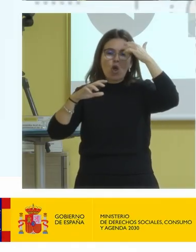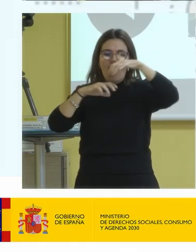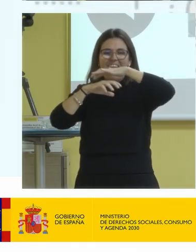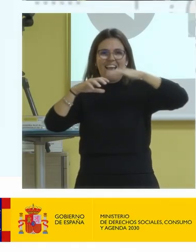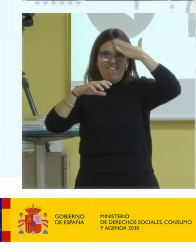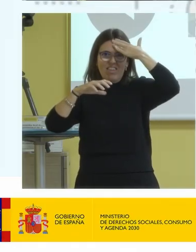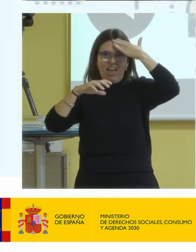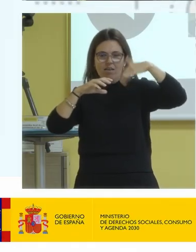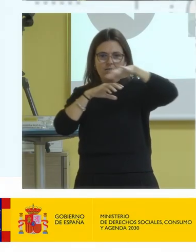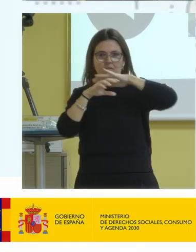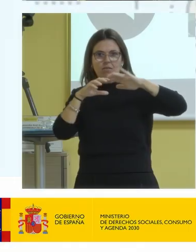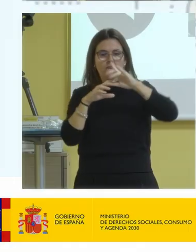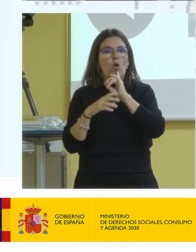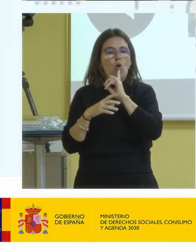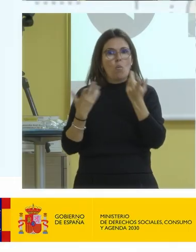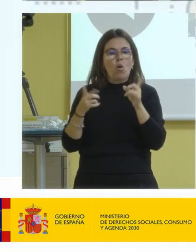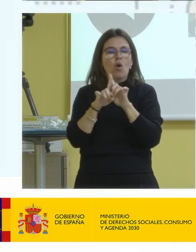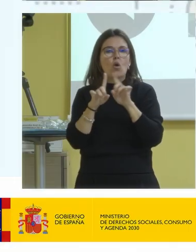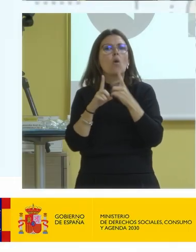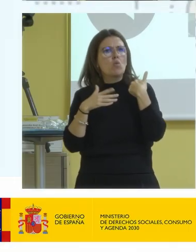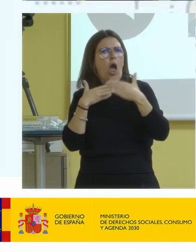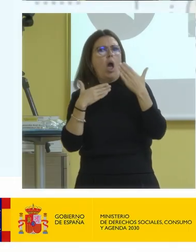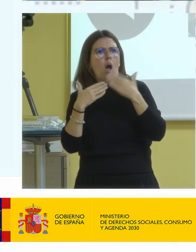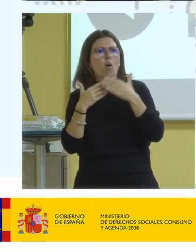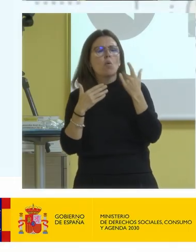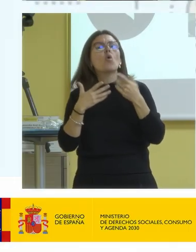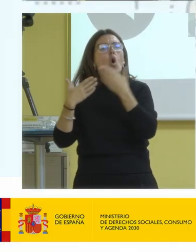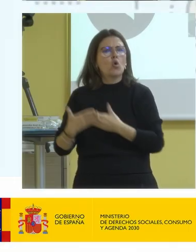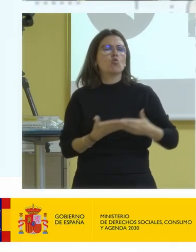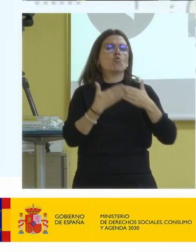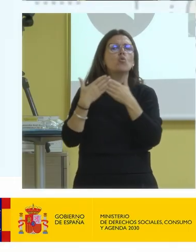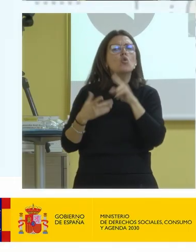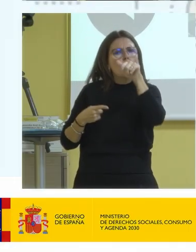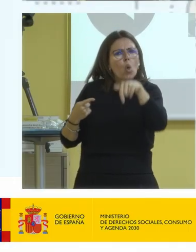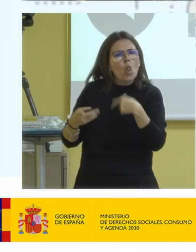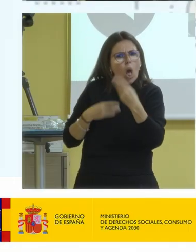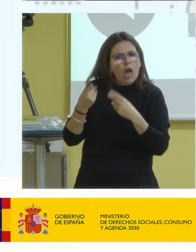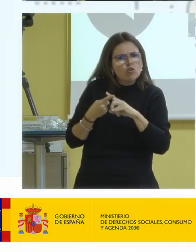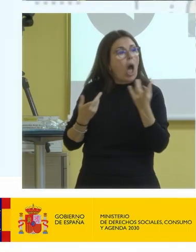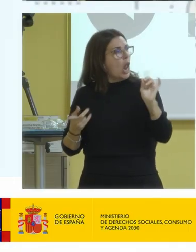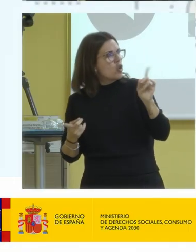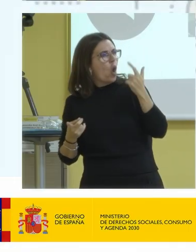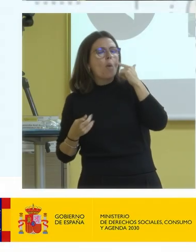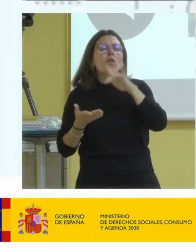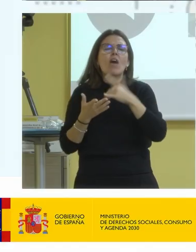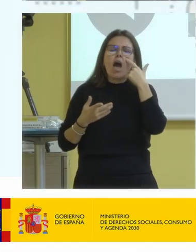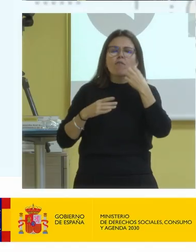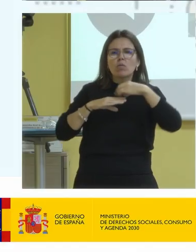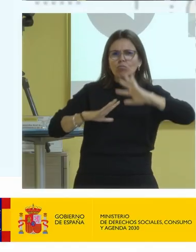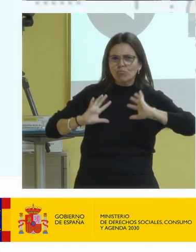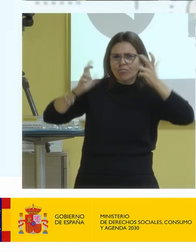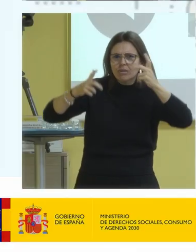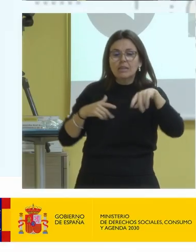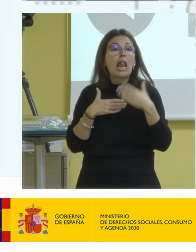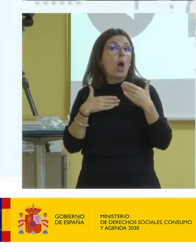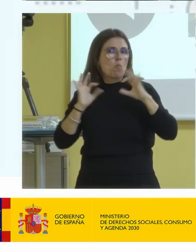no penséis que lo hacían en una esquina, fue una moda de ¿te has hecho tu estudio frenológico de hoy? Ah, pues no, vamos a ver qué tal estoy de flemático. Era